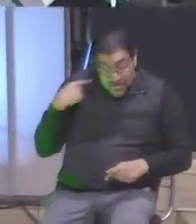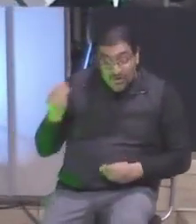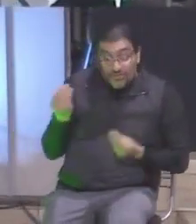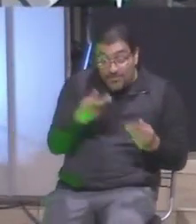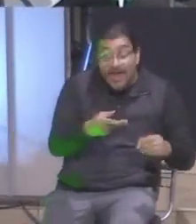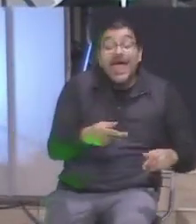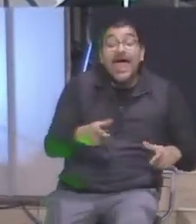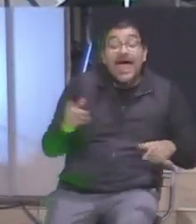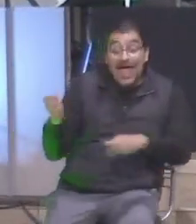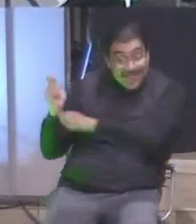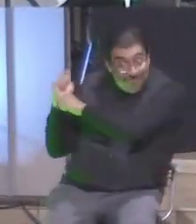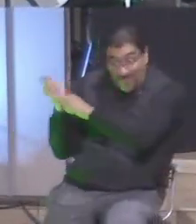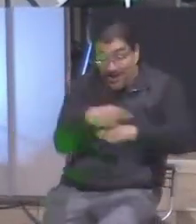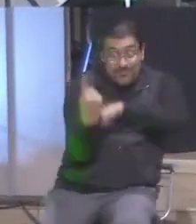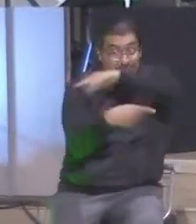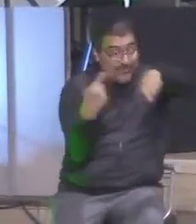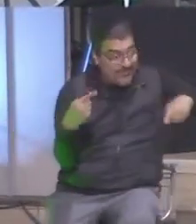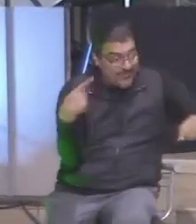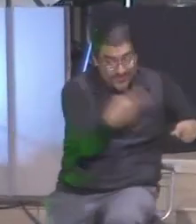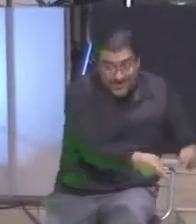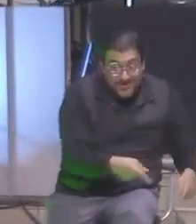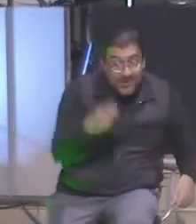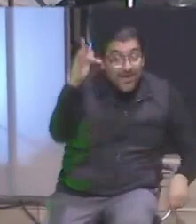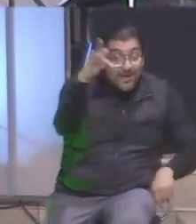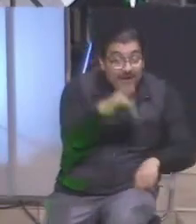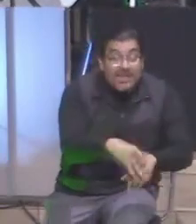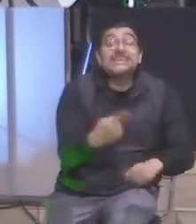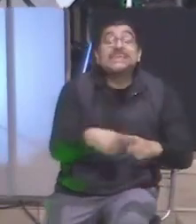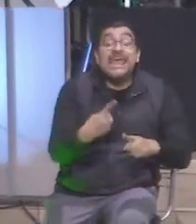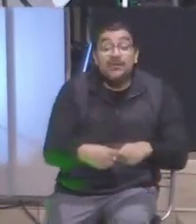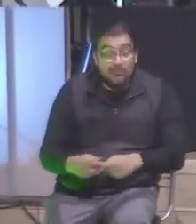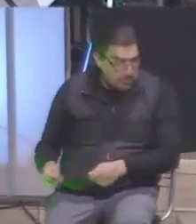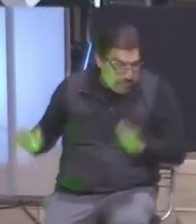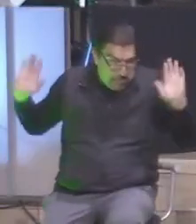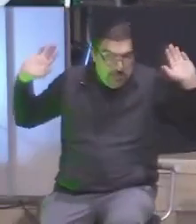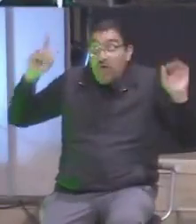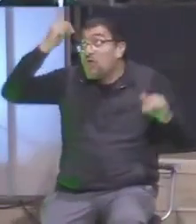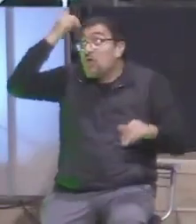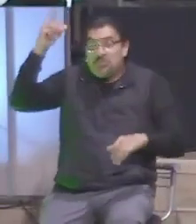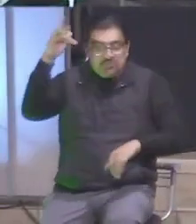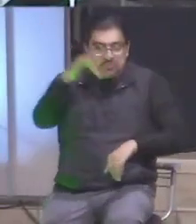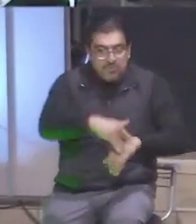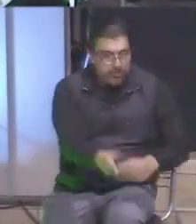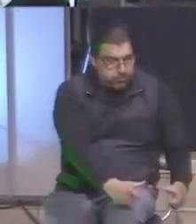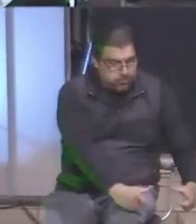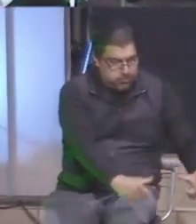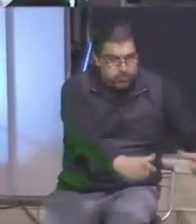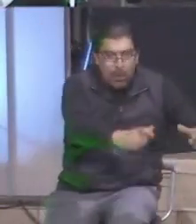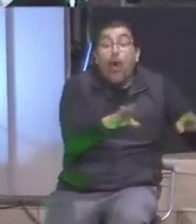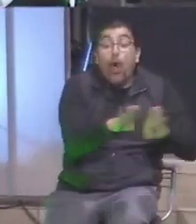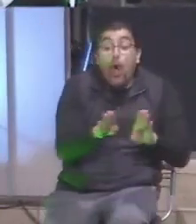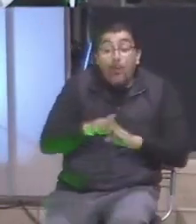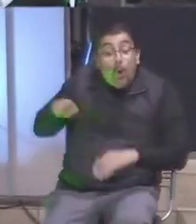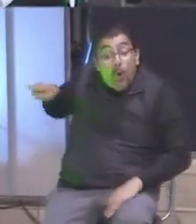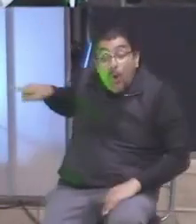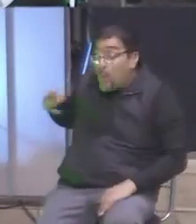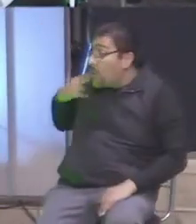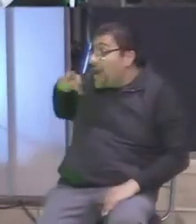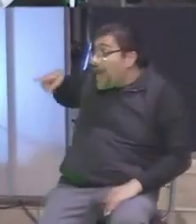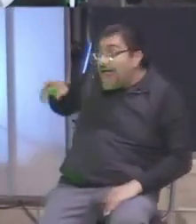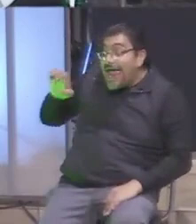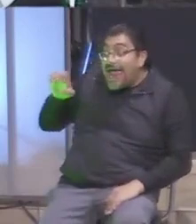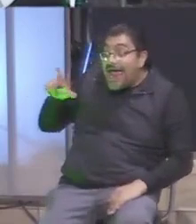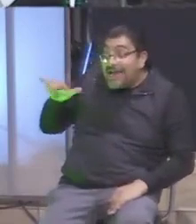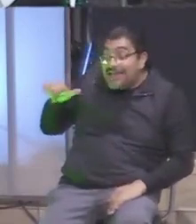prestada del agua se acuerda Pero quién hizo el milagro por medio de quién